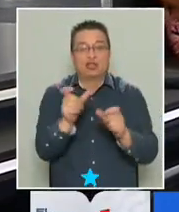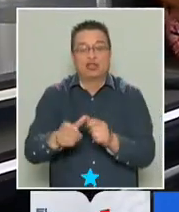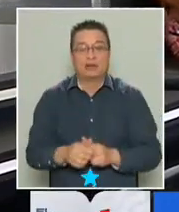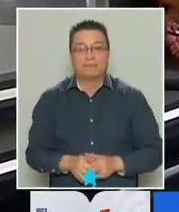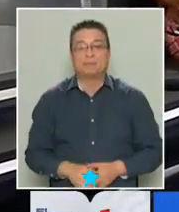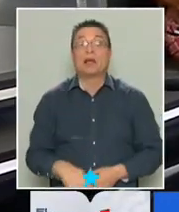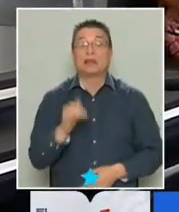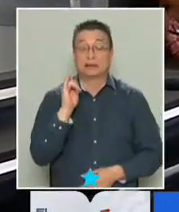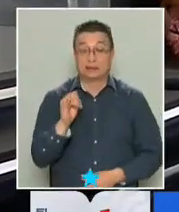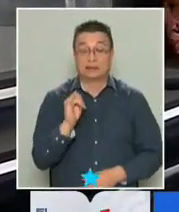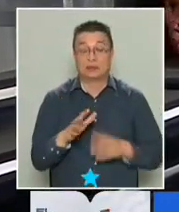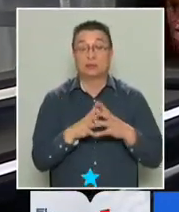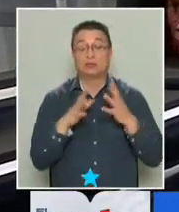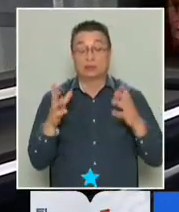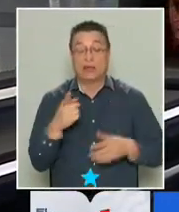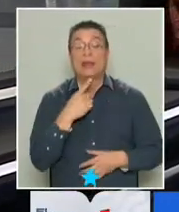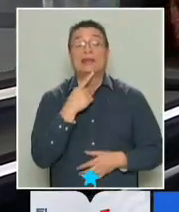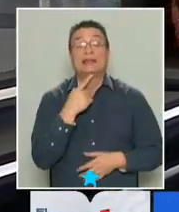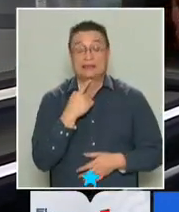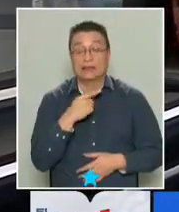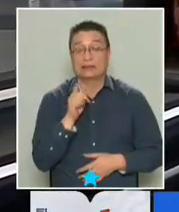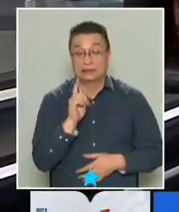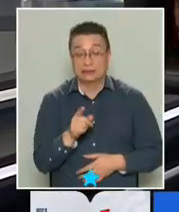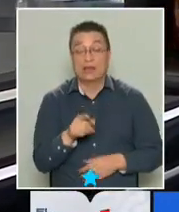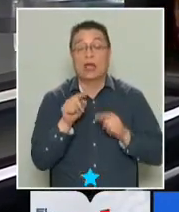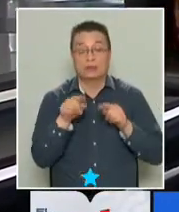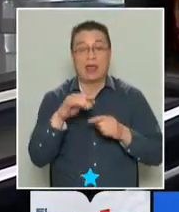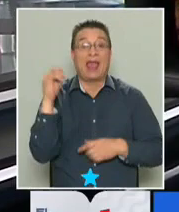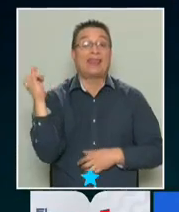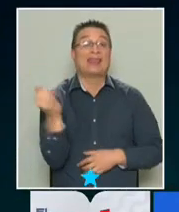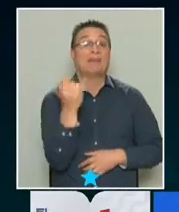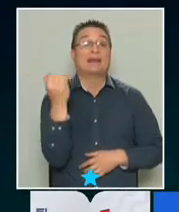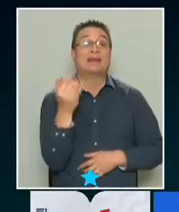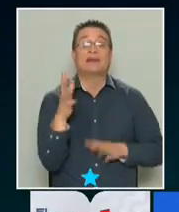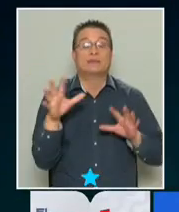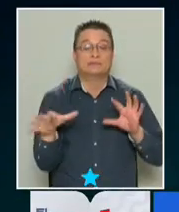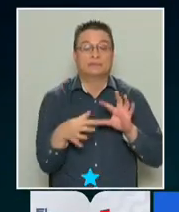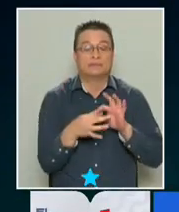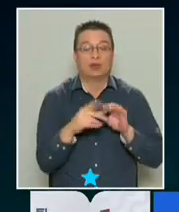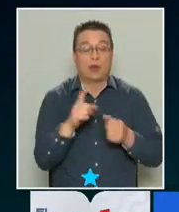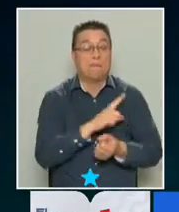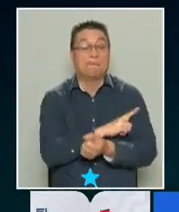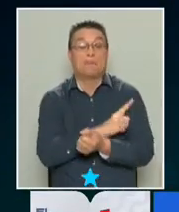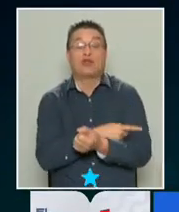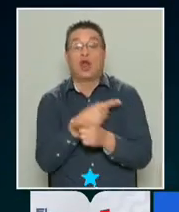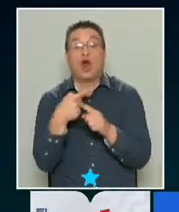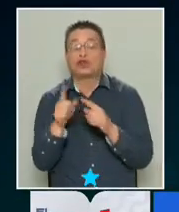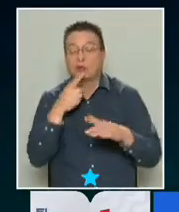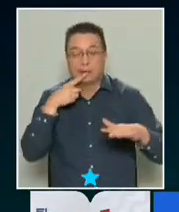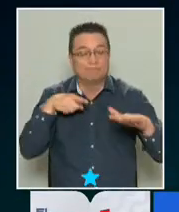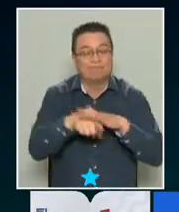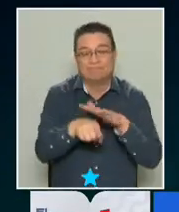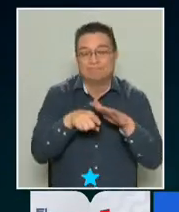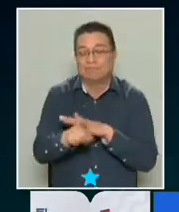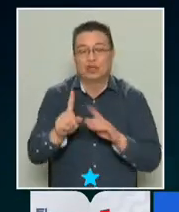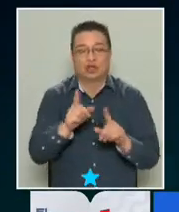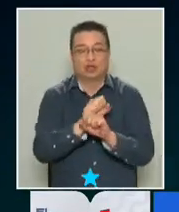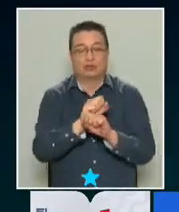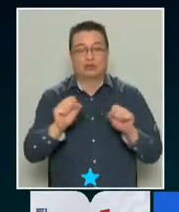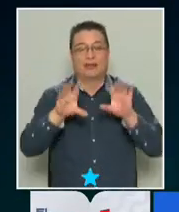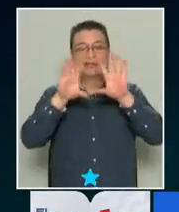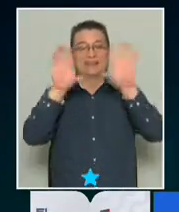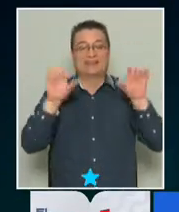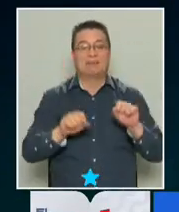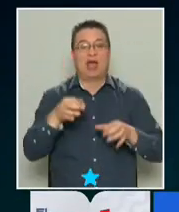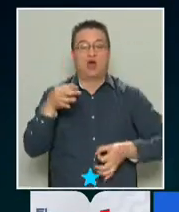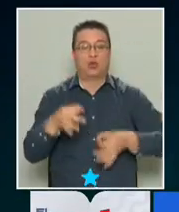sí es muy interesante en esa misma línea ahí la independencia se liga que ningún otro poder se puede descubrir en lo que resuelve en los sistemas de